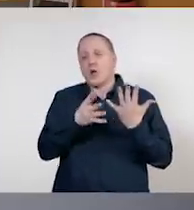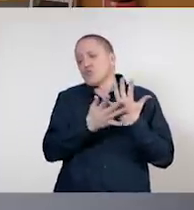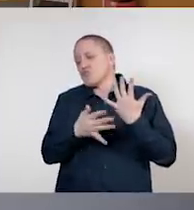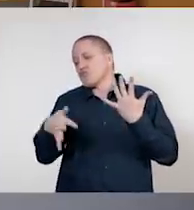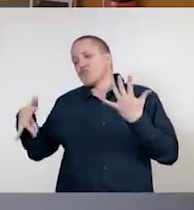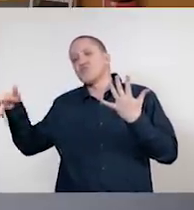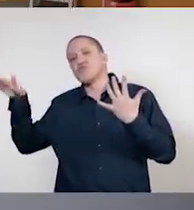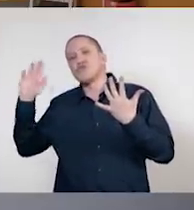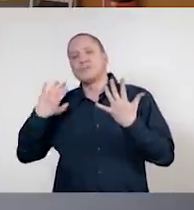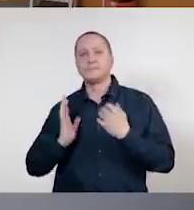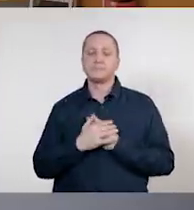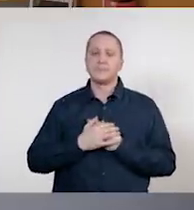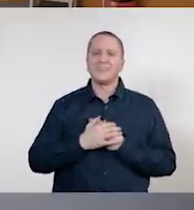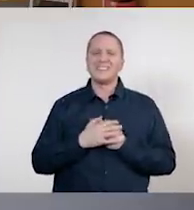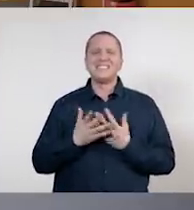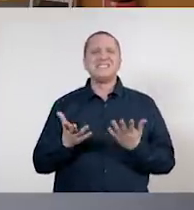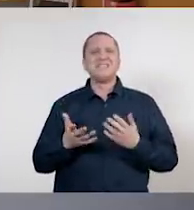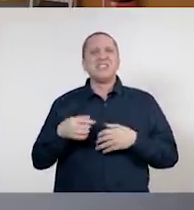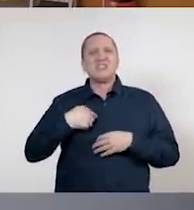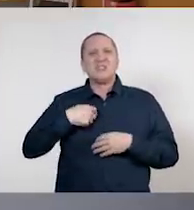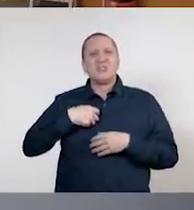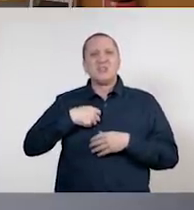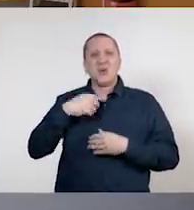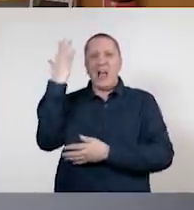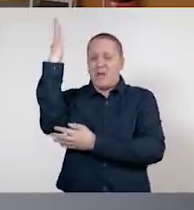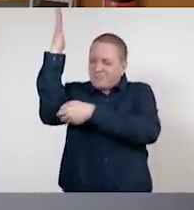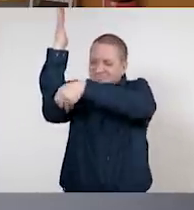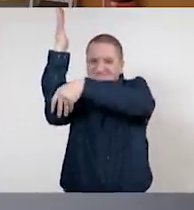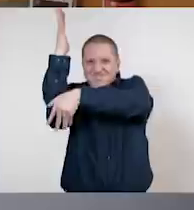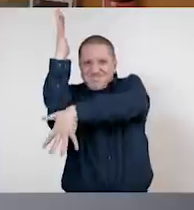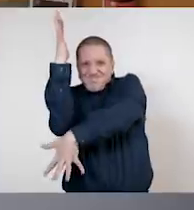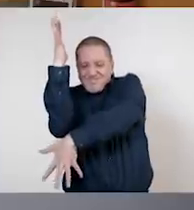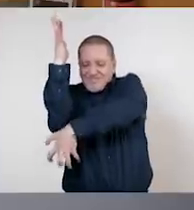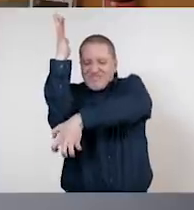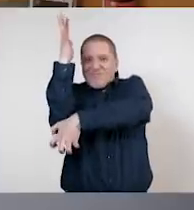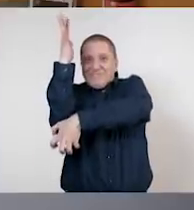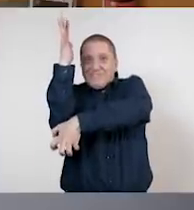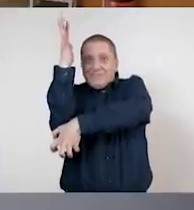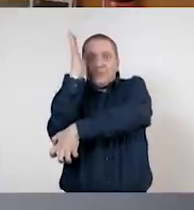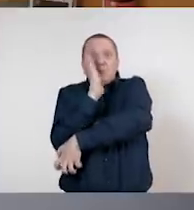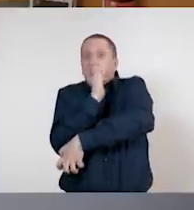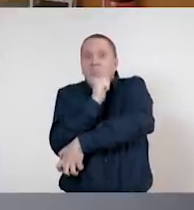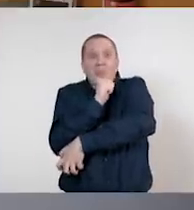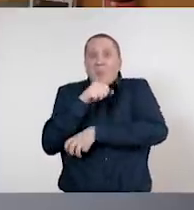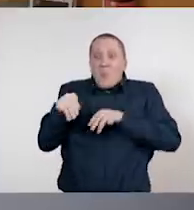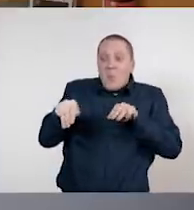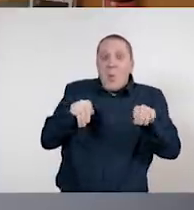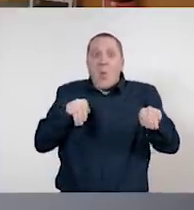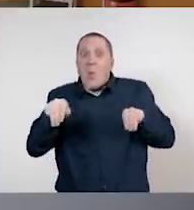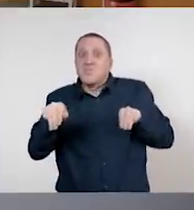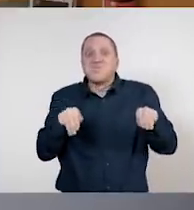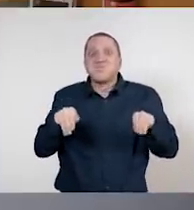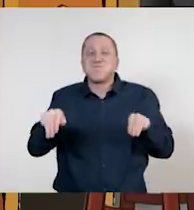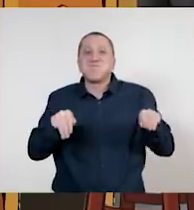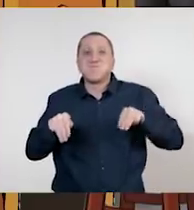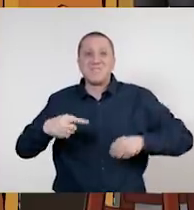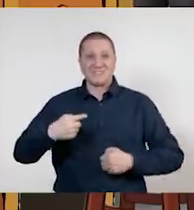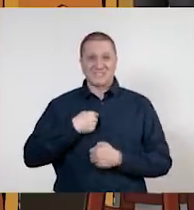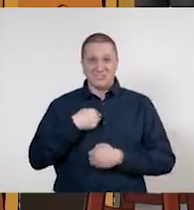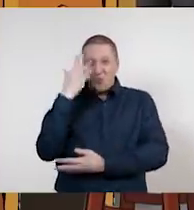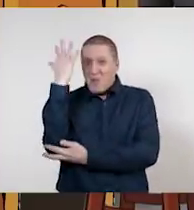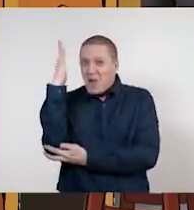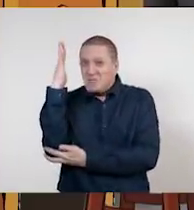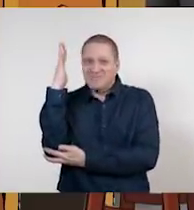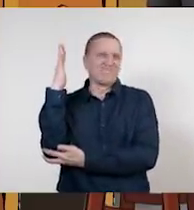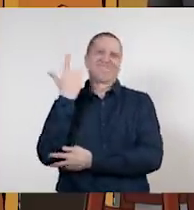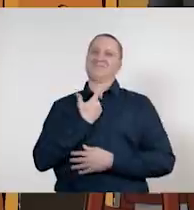Más bien se llevaban sus hojas. Y luego además dice que tenía las raíces profundas y atoradas en el piso. No se podía mover para ningún lado. Y